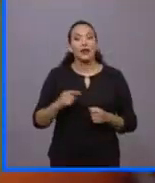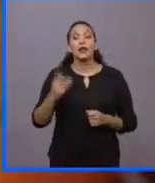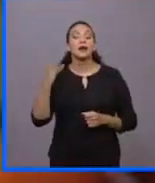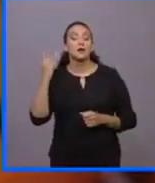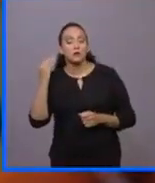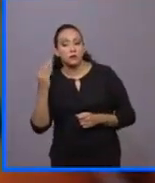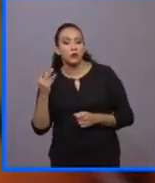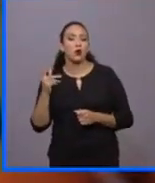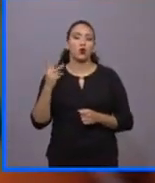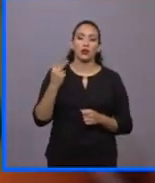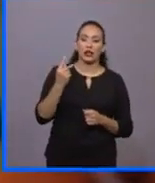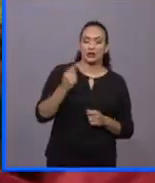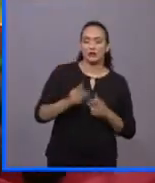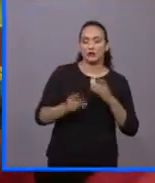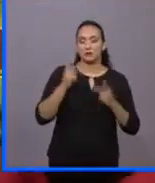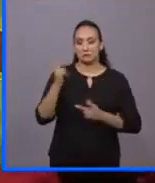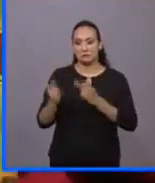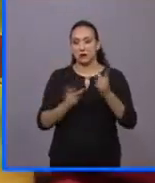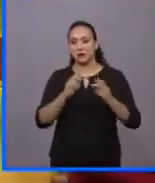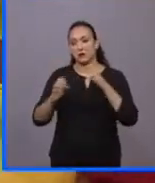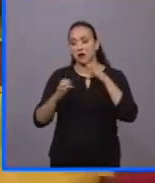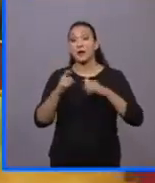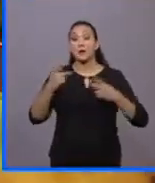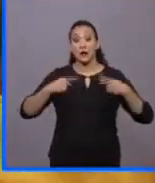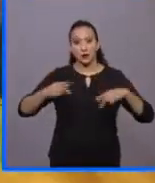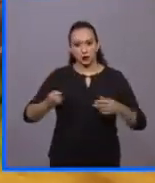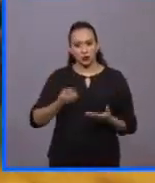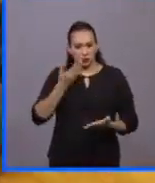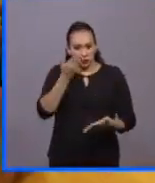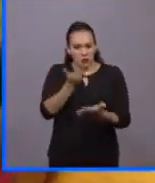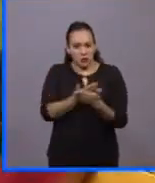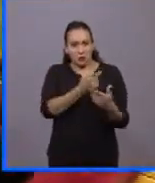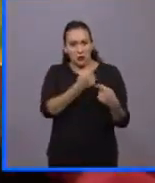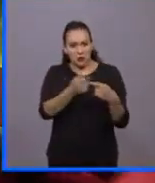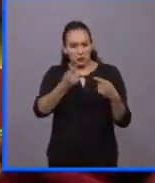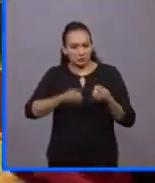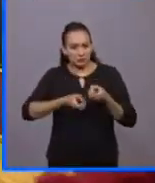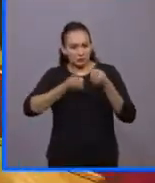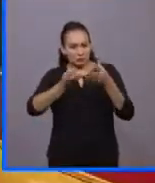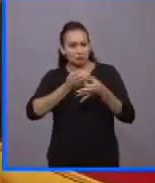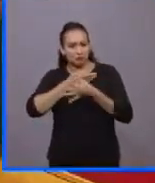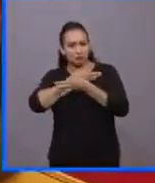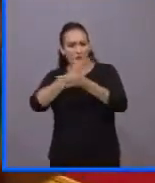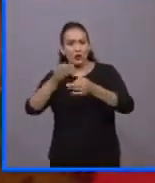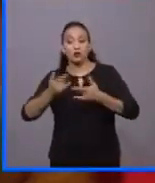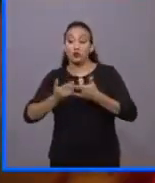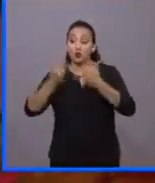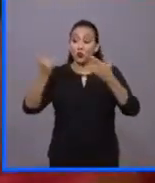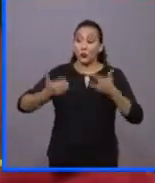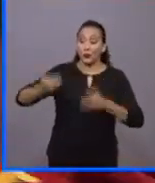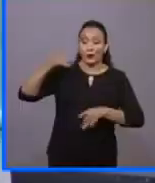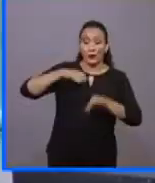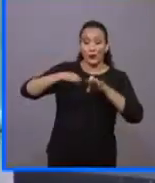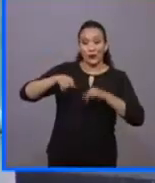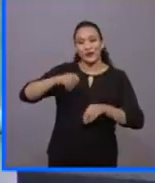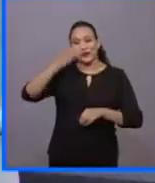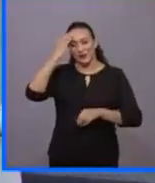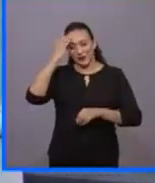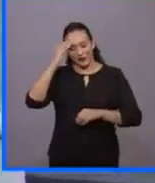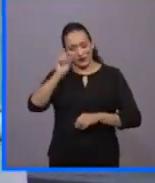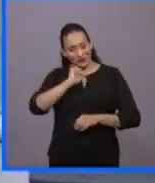comunicación y medios digitales, donde han expresado sus propuestas, posturas públicas, trayectorias y